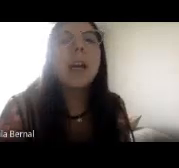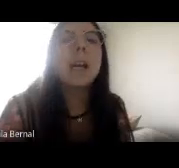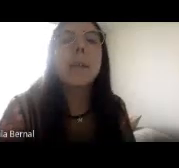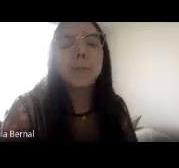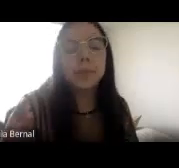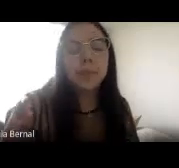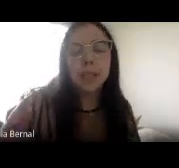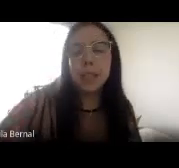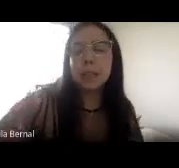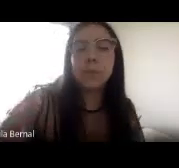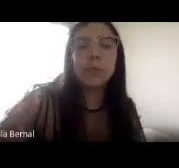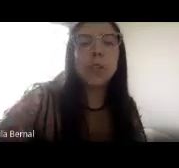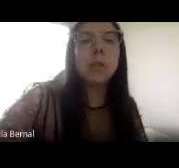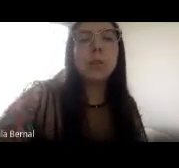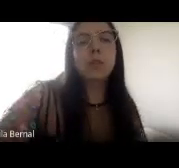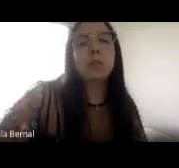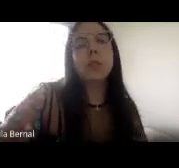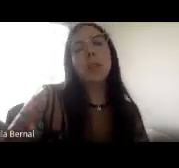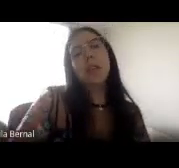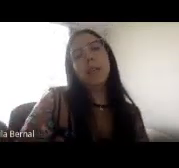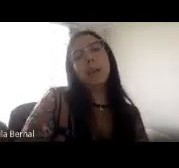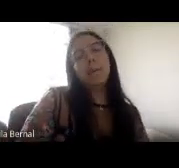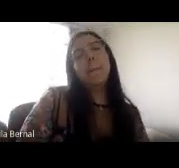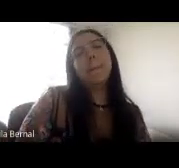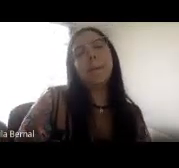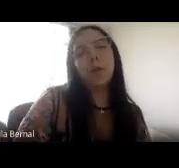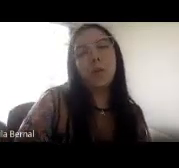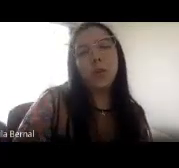Bueno, acá les mostramos